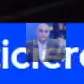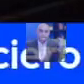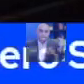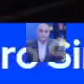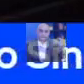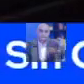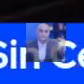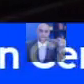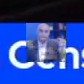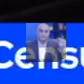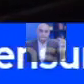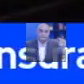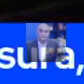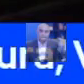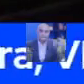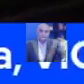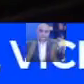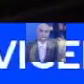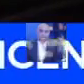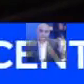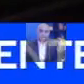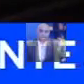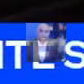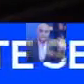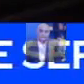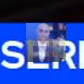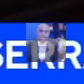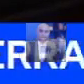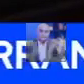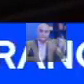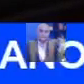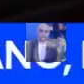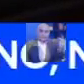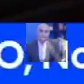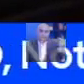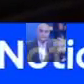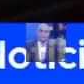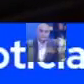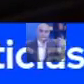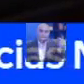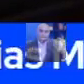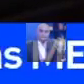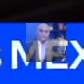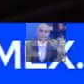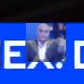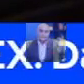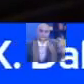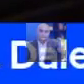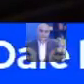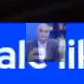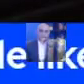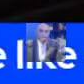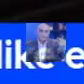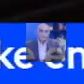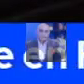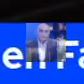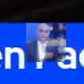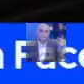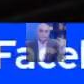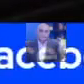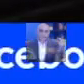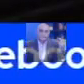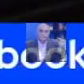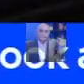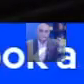cárnico. En fin, yo creo que esto te demuestra que siempre la realidad da un paso al frente y siempre seguirá